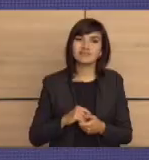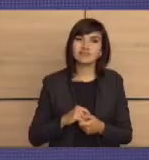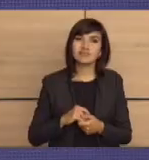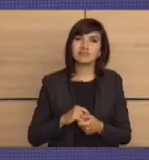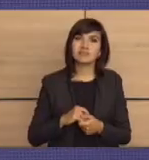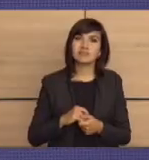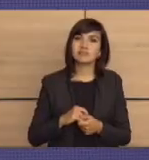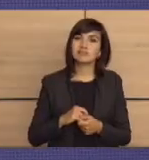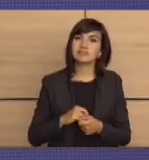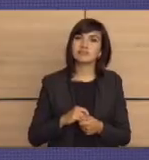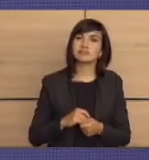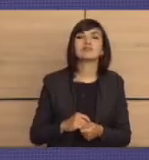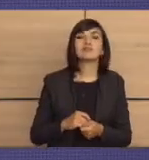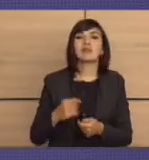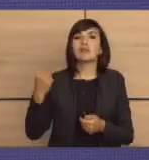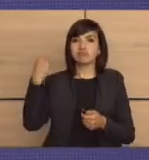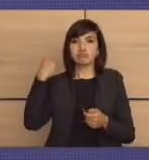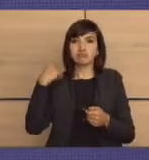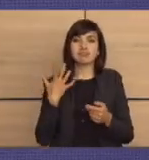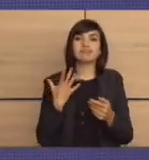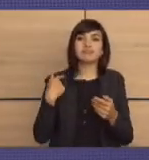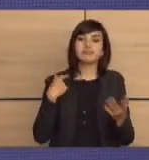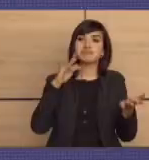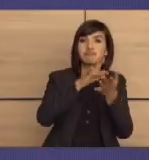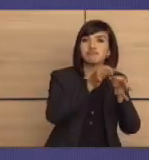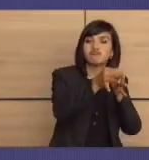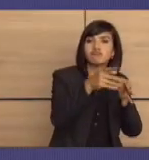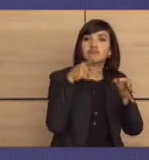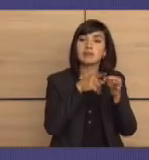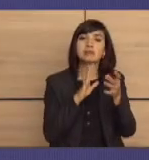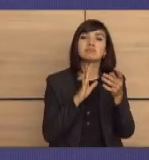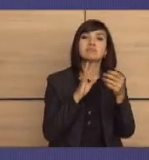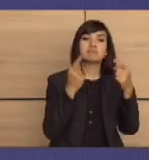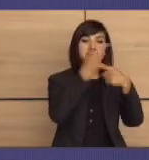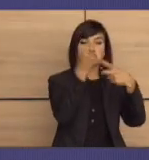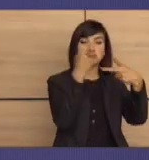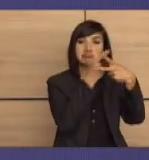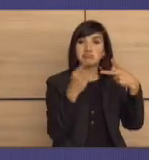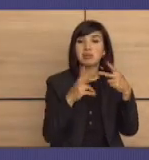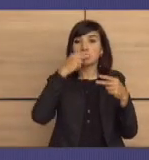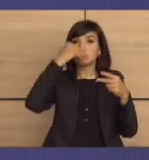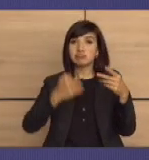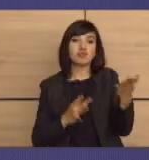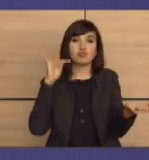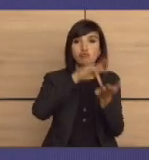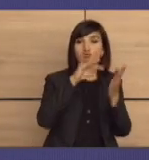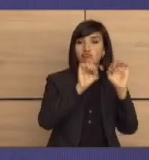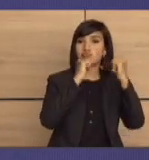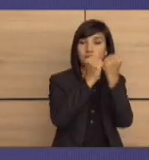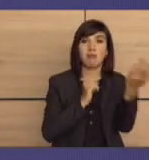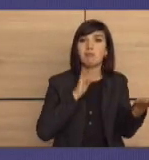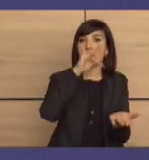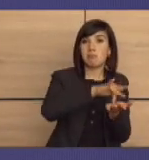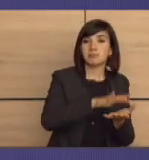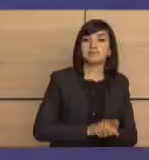ninguna niña estaba en las aulas, porque la Secretaría de Educación, los docentes, todos ya han entendido que hay unos tiempos para todo, y